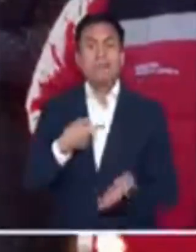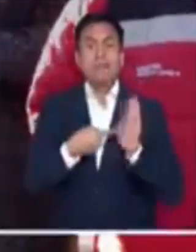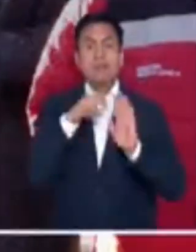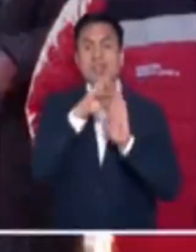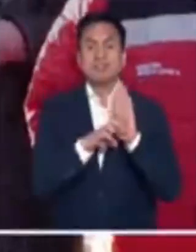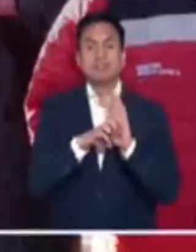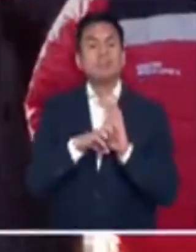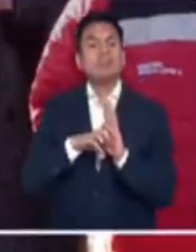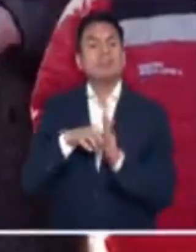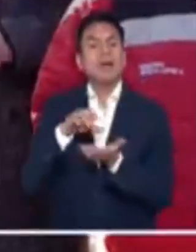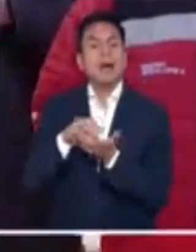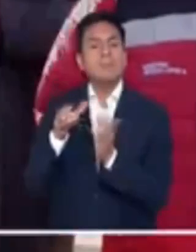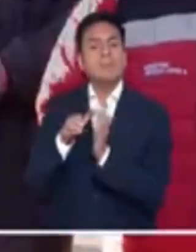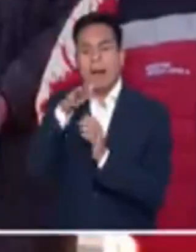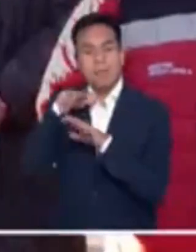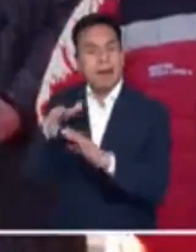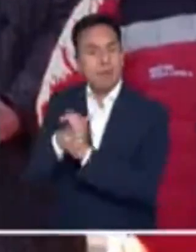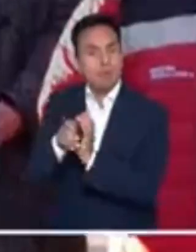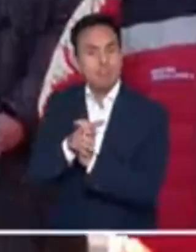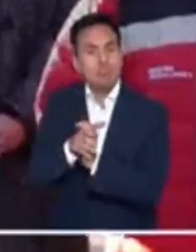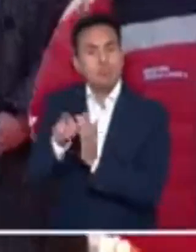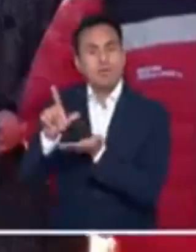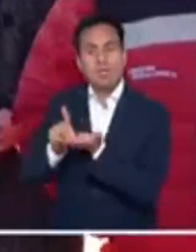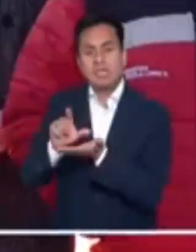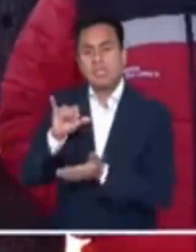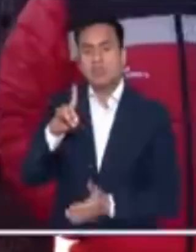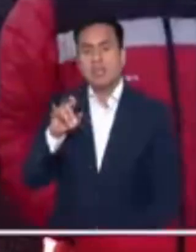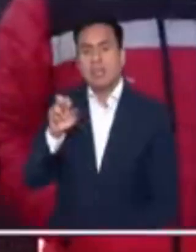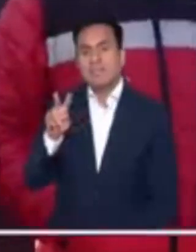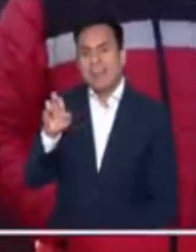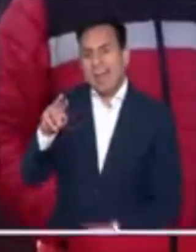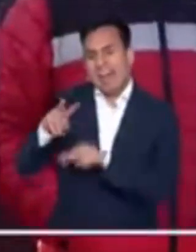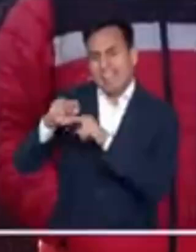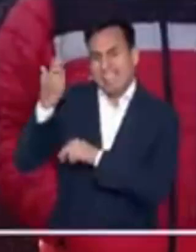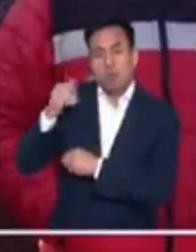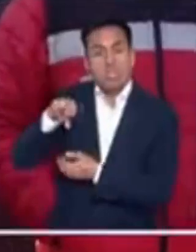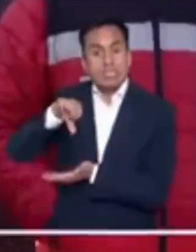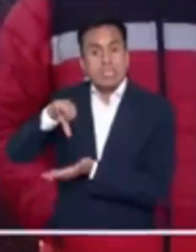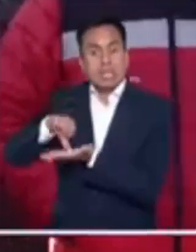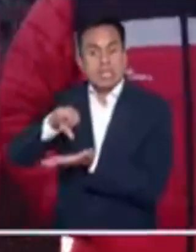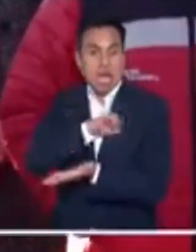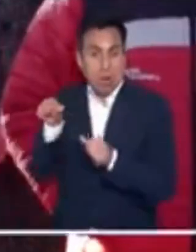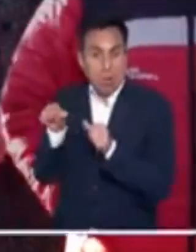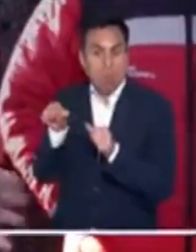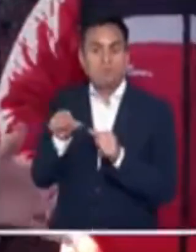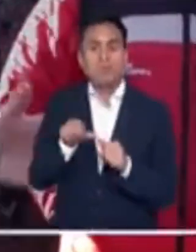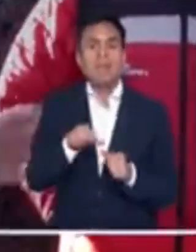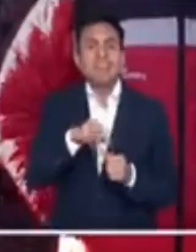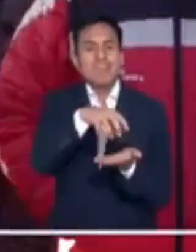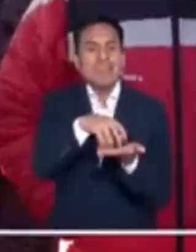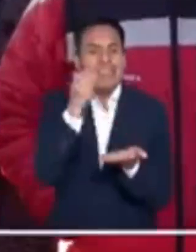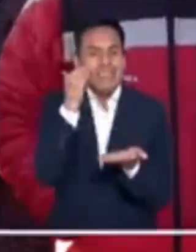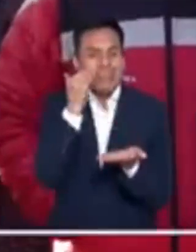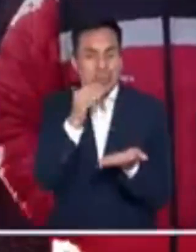el proyecto Ciudad Mapocho en las instalaciones antiguas de Indus Lever, en una parte de Santiago. Hace pocos días, Ciudad del Niño, también con